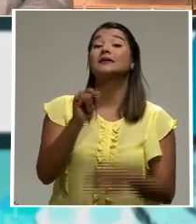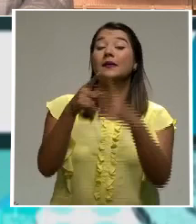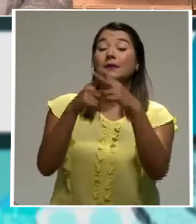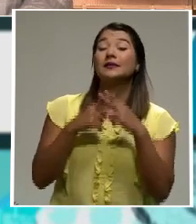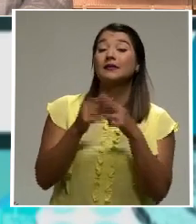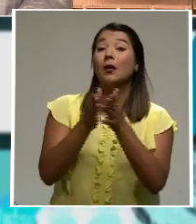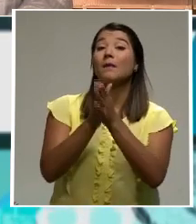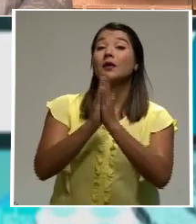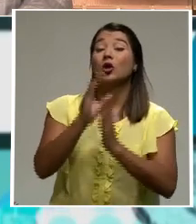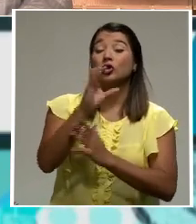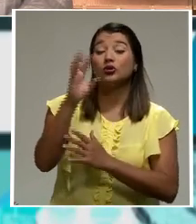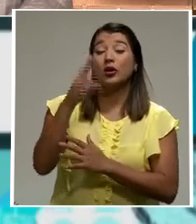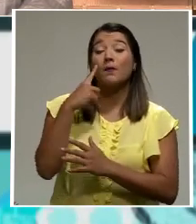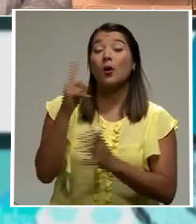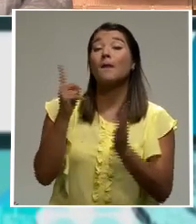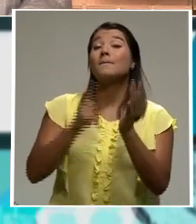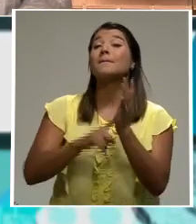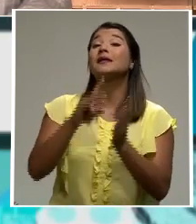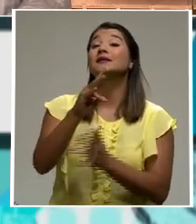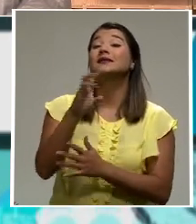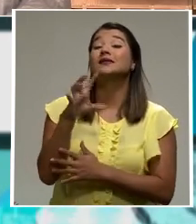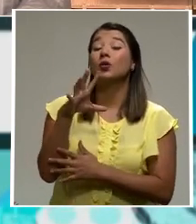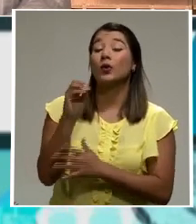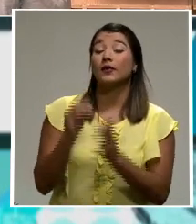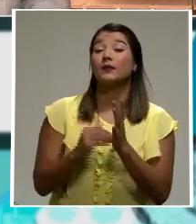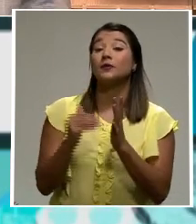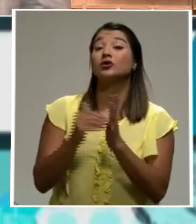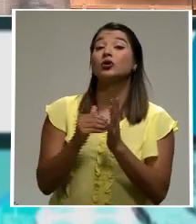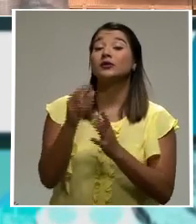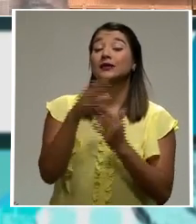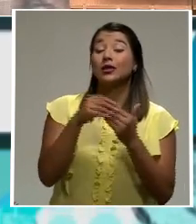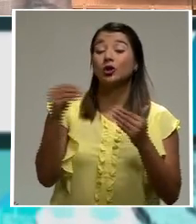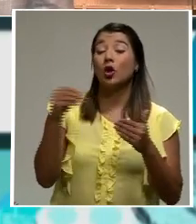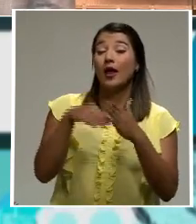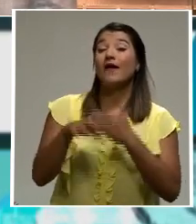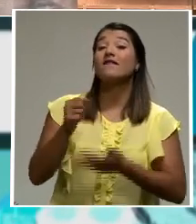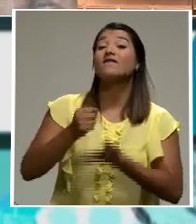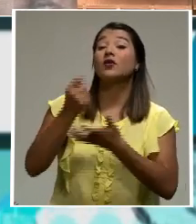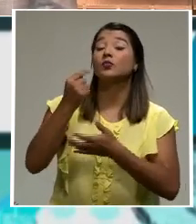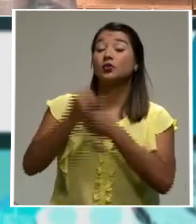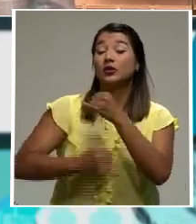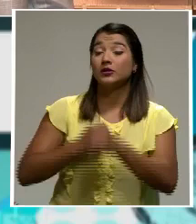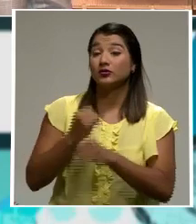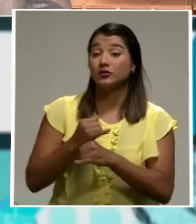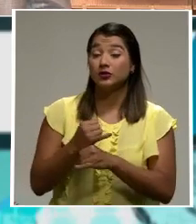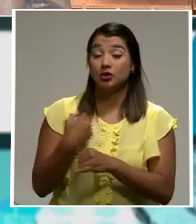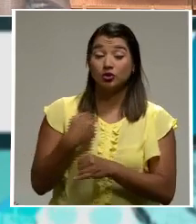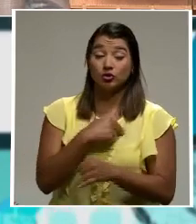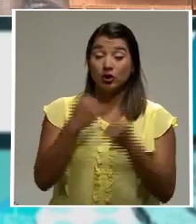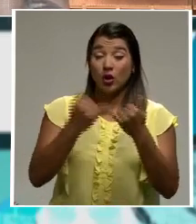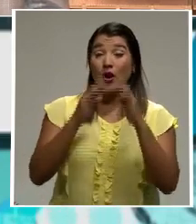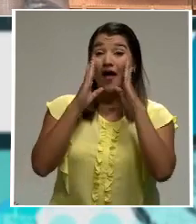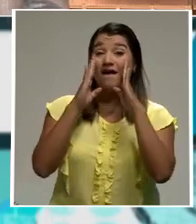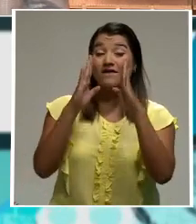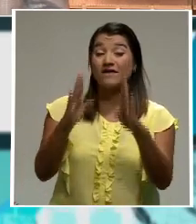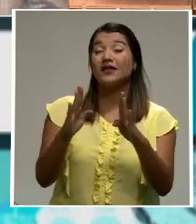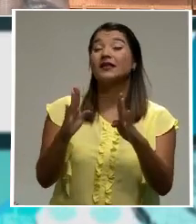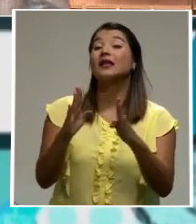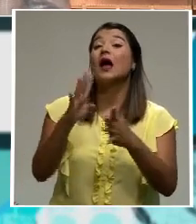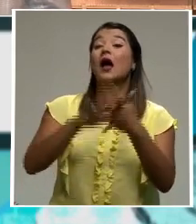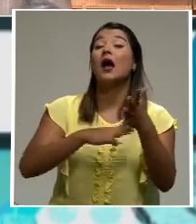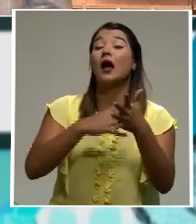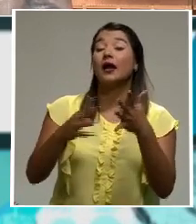Rica de $1.750 millones en el Fondo Monetario Internacional. Vamos a estar recorriendo muy atentamente esta agenda de